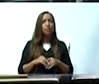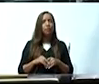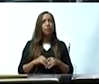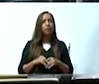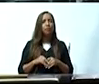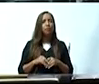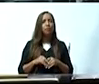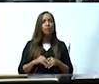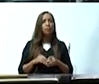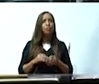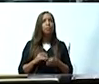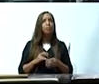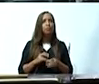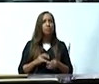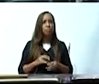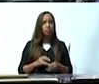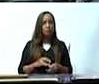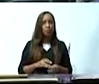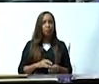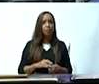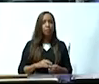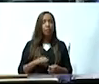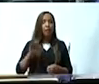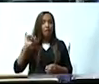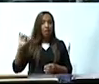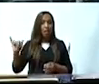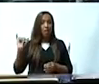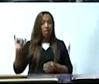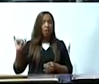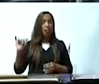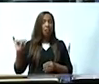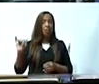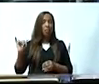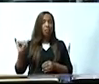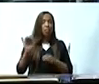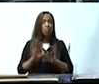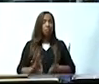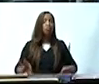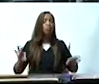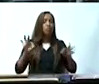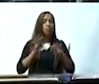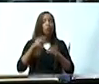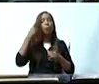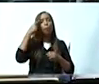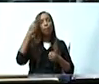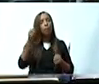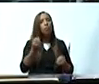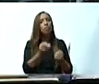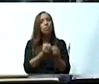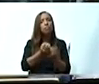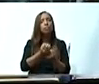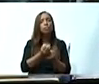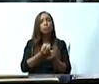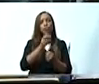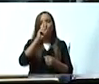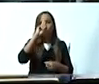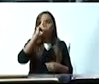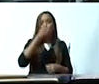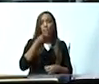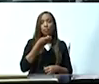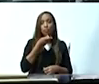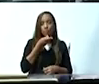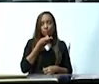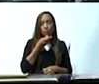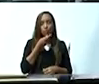más eficiente y más eficaz en favor del pueblo dominicano. Sin embargo, no omito expresar